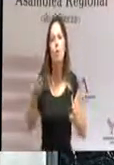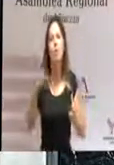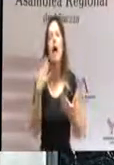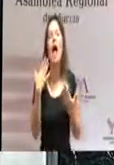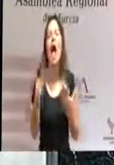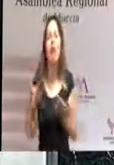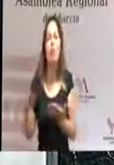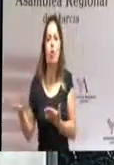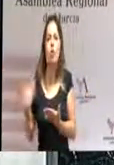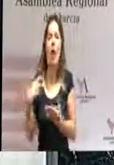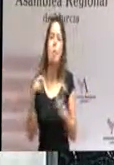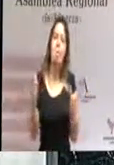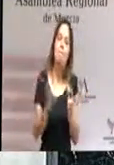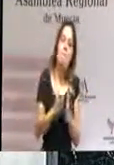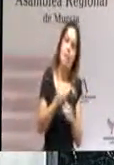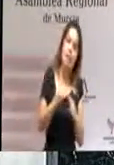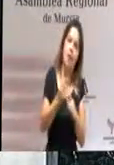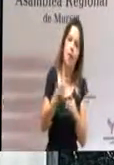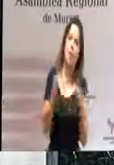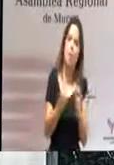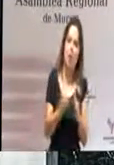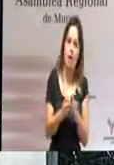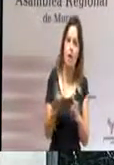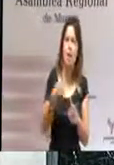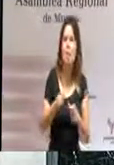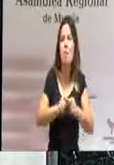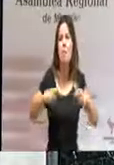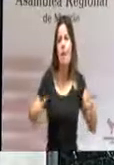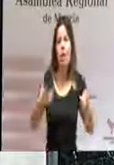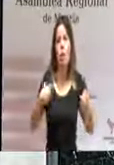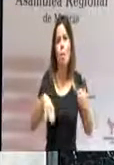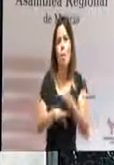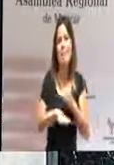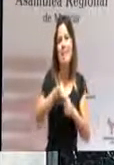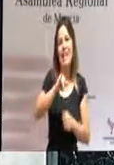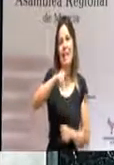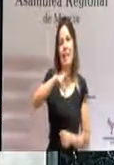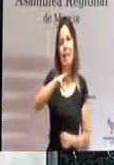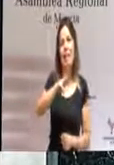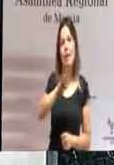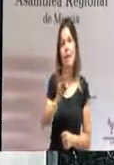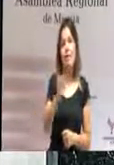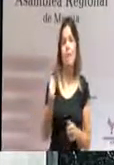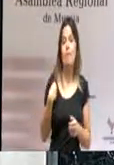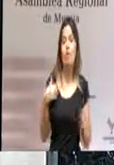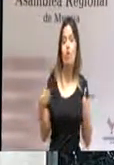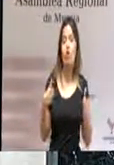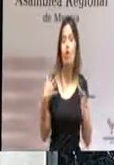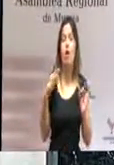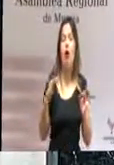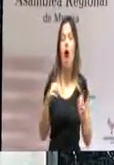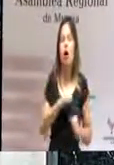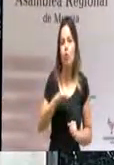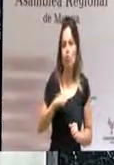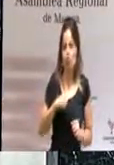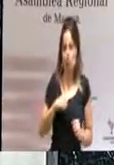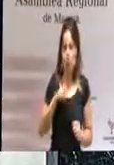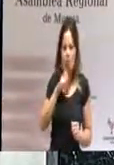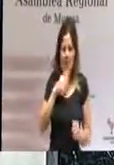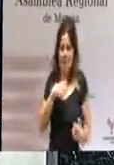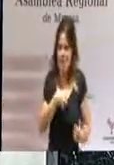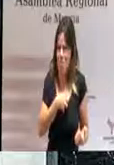medios y a los pequeños patrimonios. Una ampliación de la base de IRPF en el tramo autonómico. No se puede mentir, señor presidente.